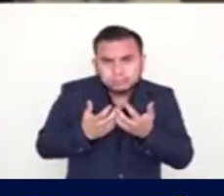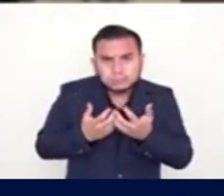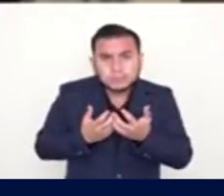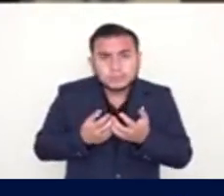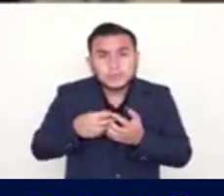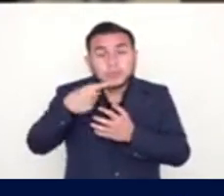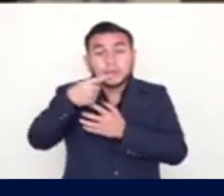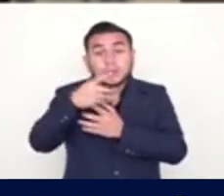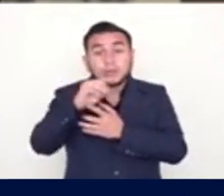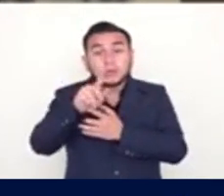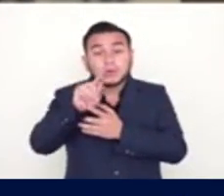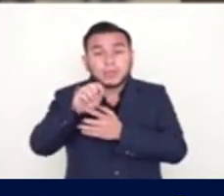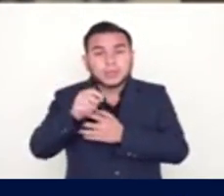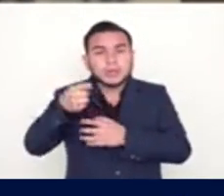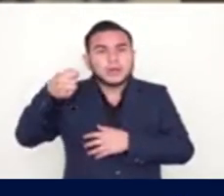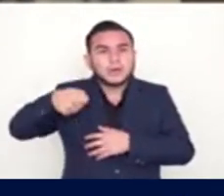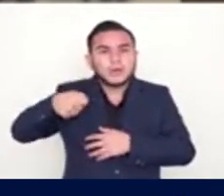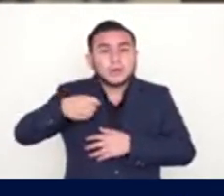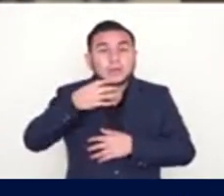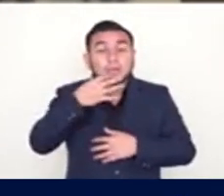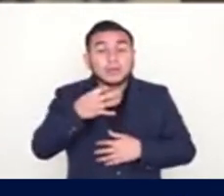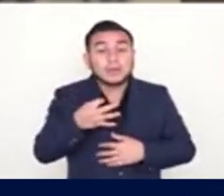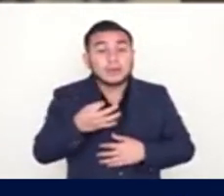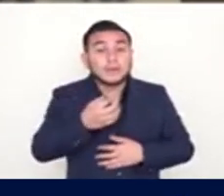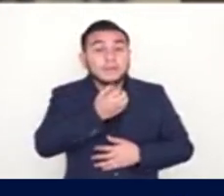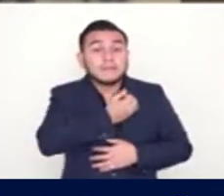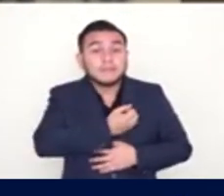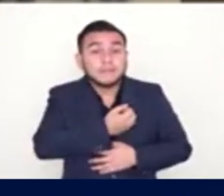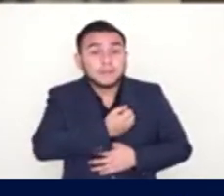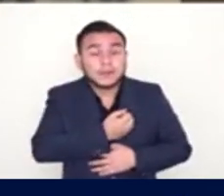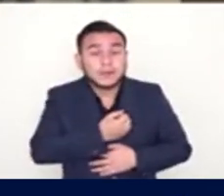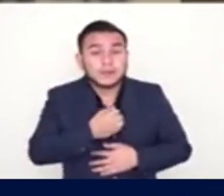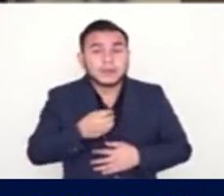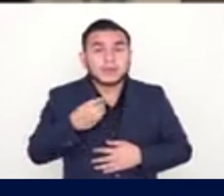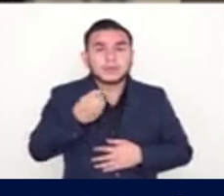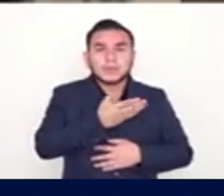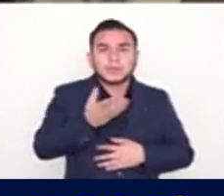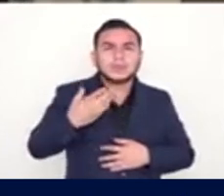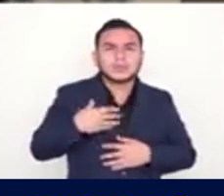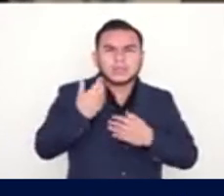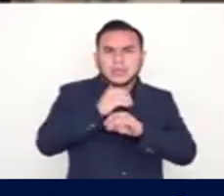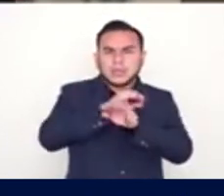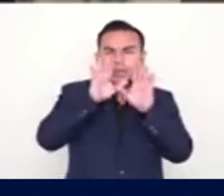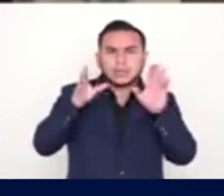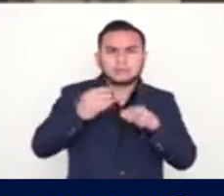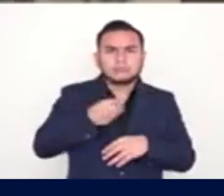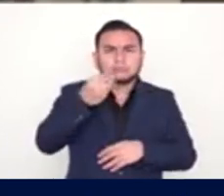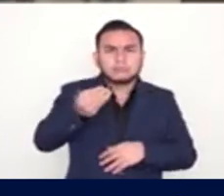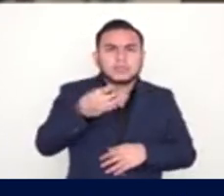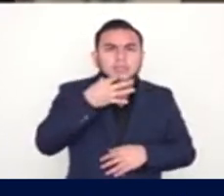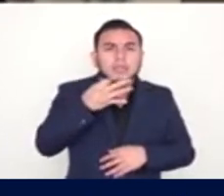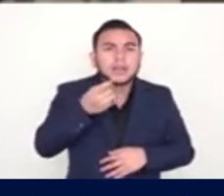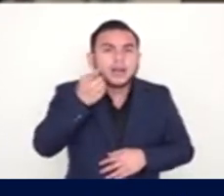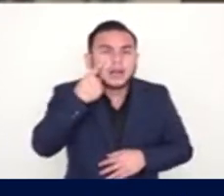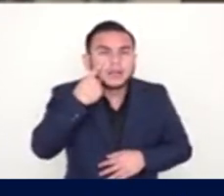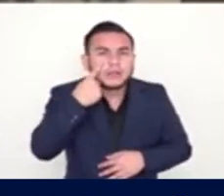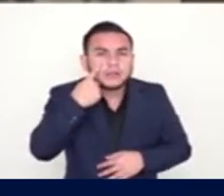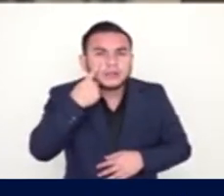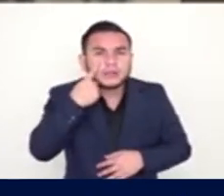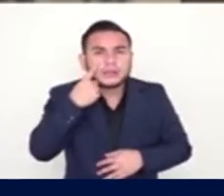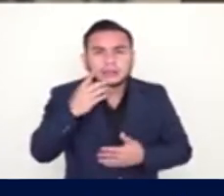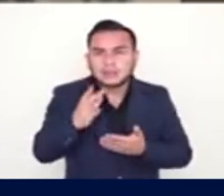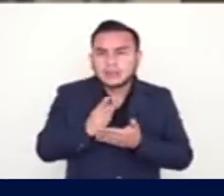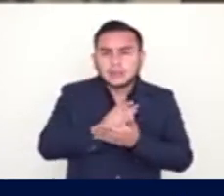gotera. Sí, pero las víctimas piden los documentos los desclasifiqué, ahí están. En el Estado Mayor no